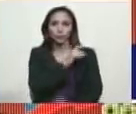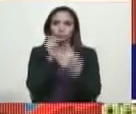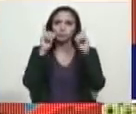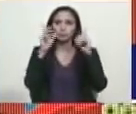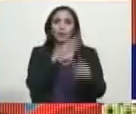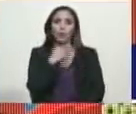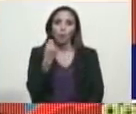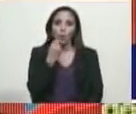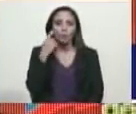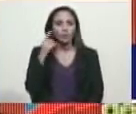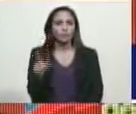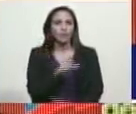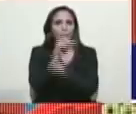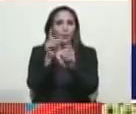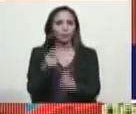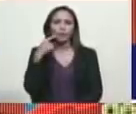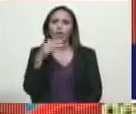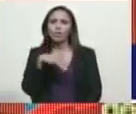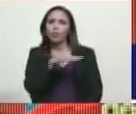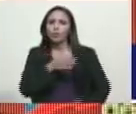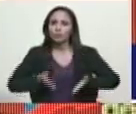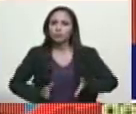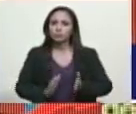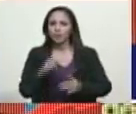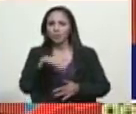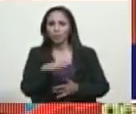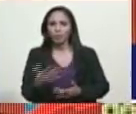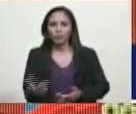juventud, ¿de dónde eres tú?